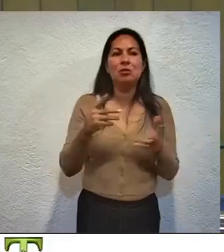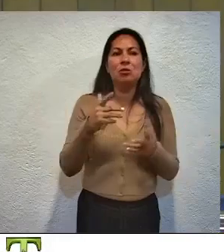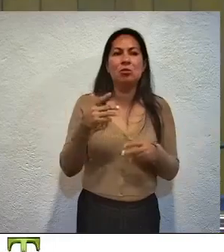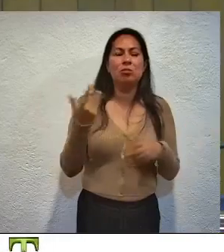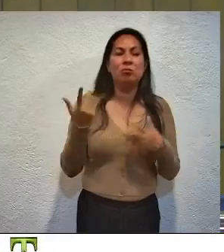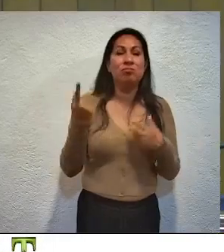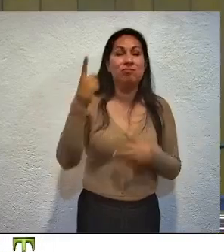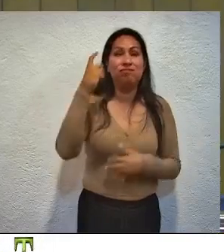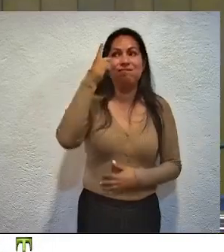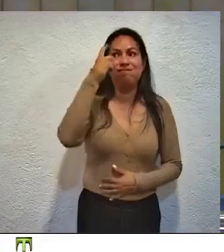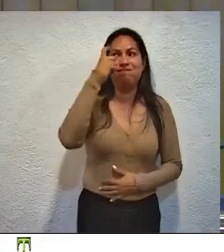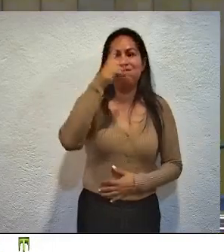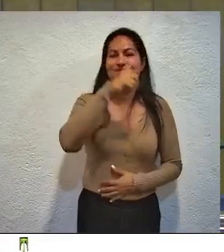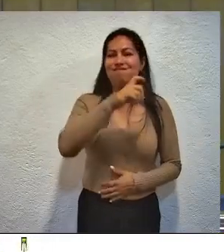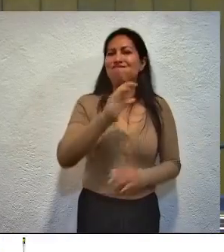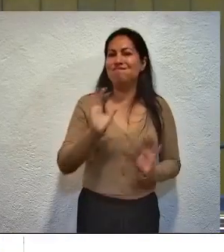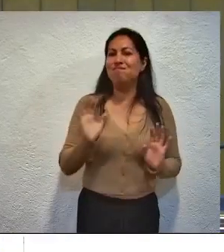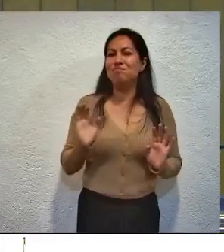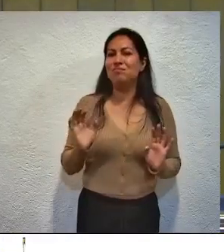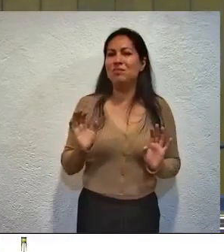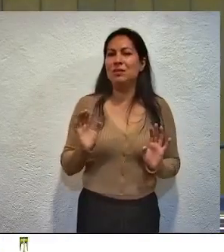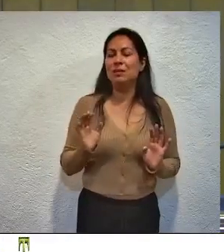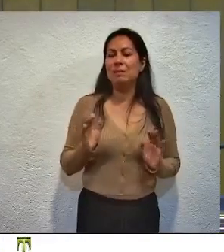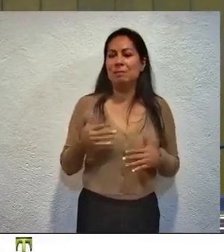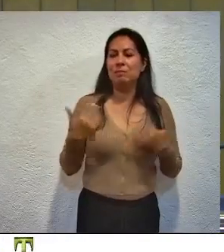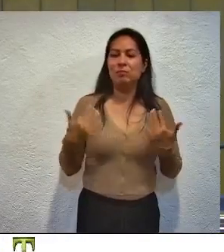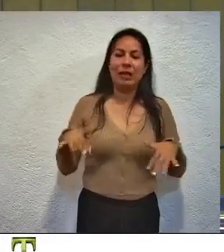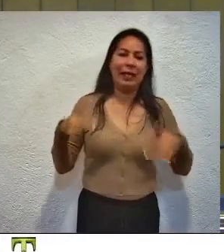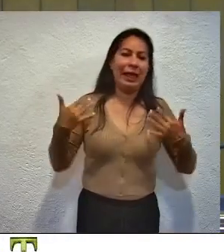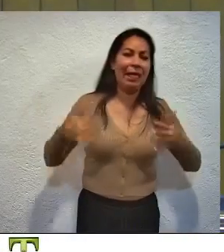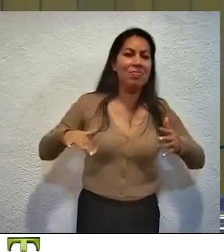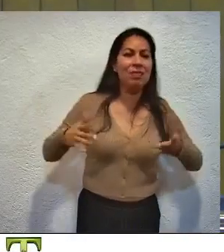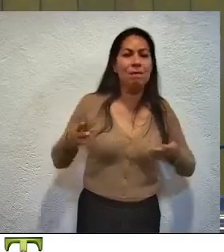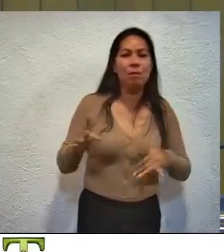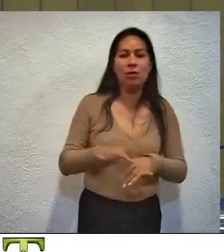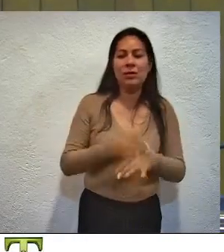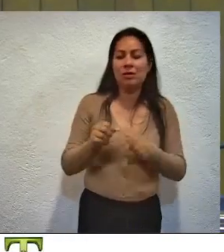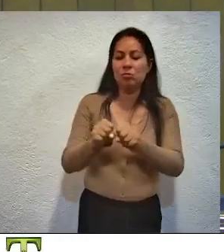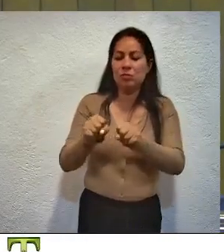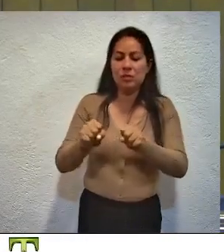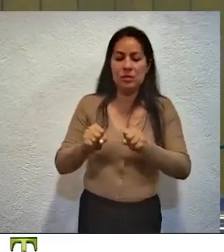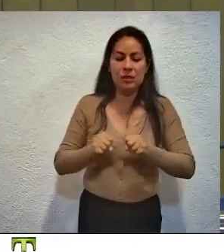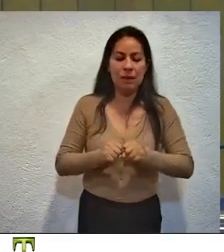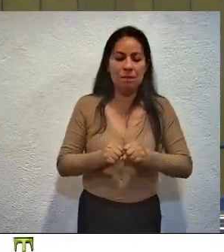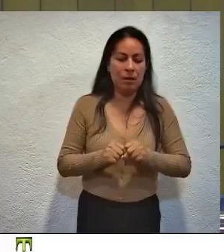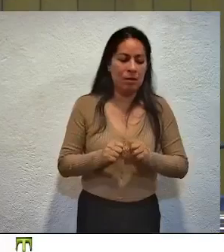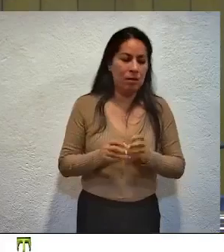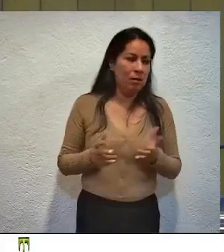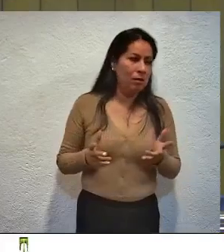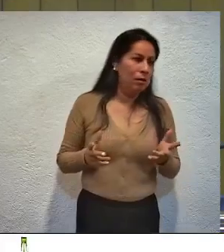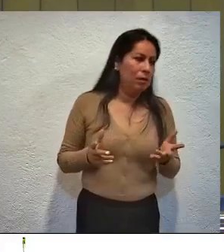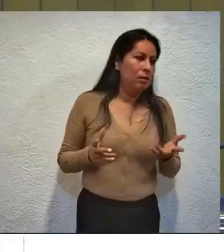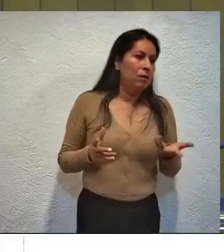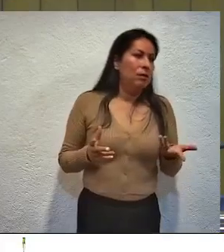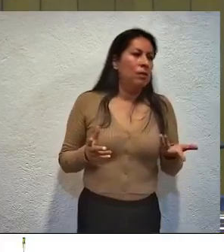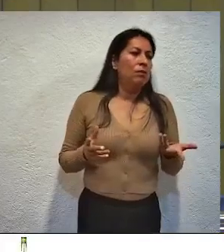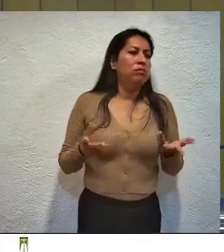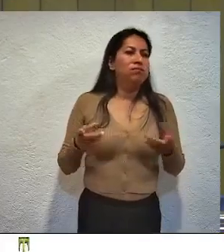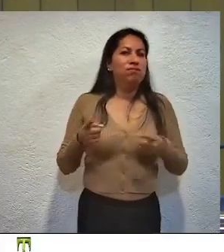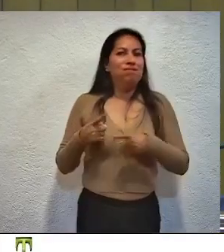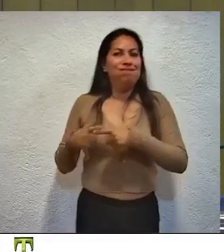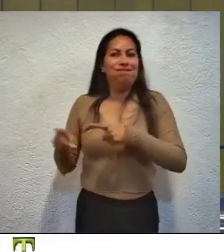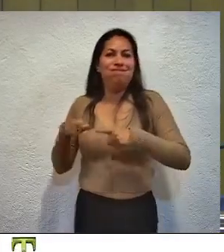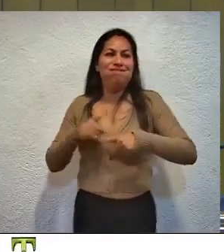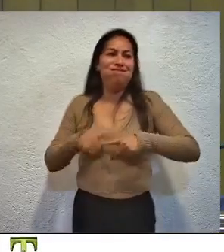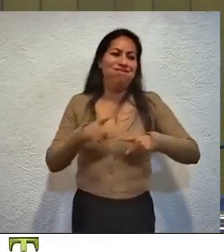de complejidad alto, porque es un sistema pues muy dinámico, muy variante, que en